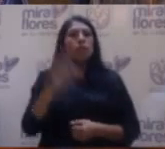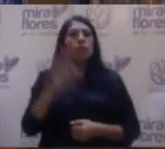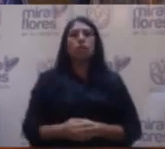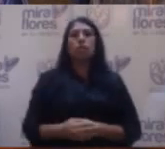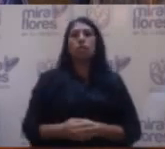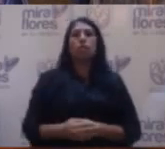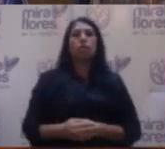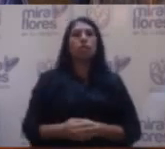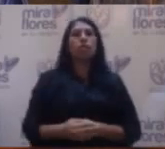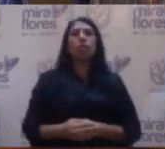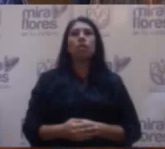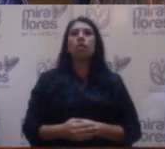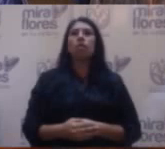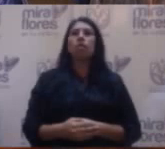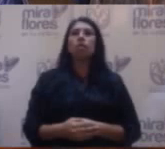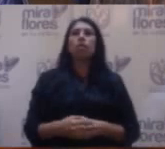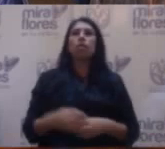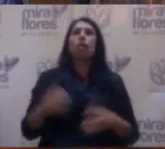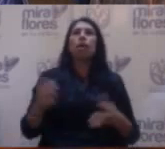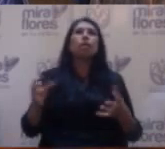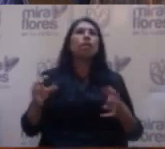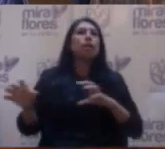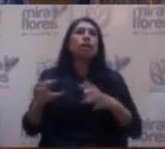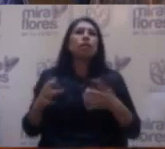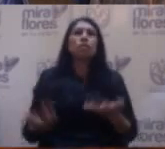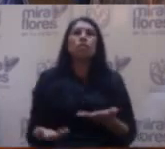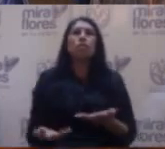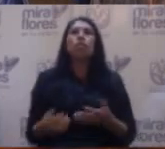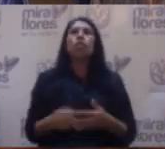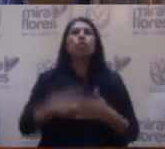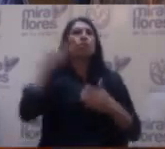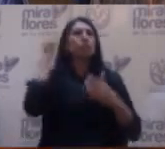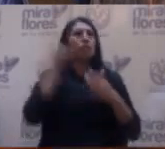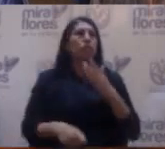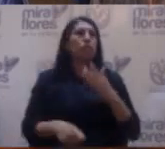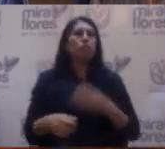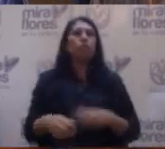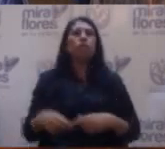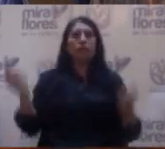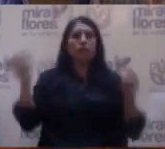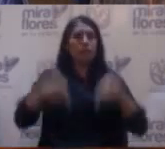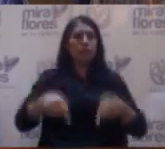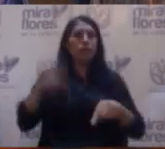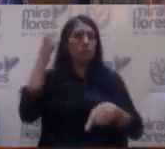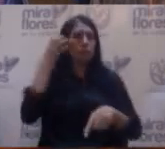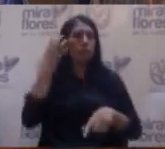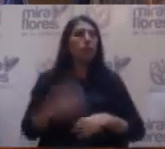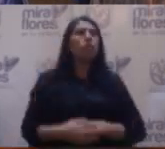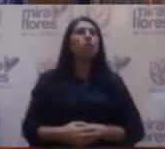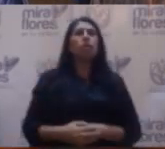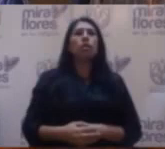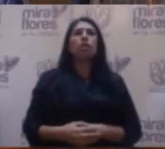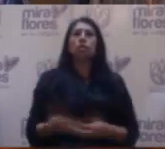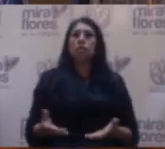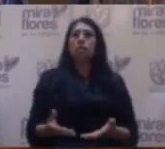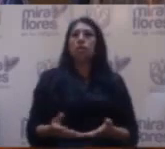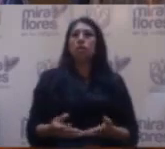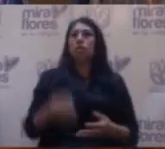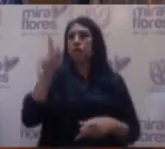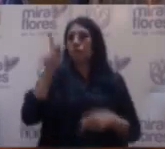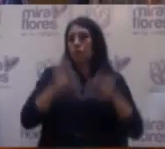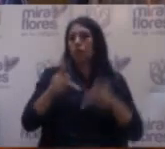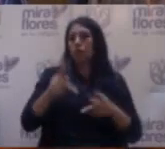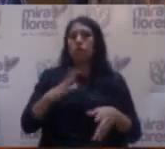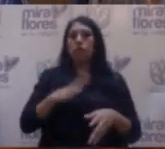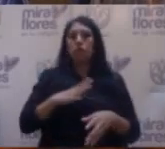cualquier acción sancionadora que pueda haber en el distrito, debe ser la gente educada, como dice muy bien